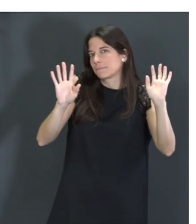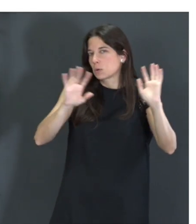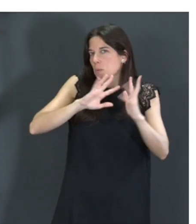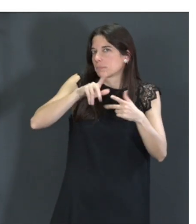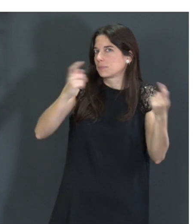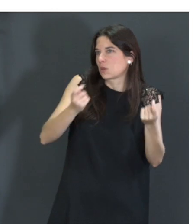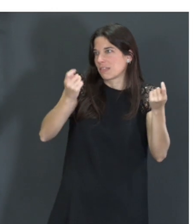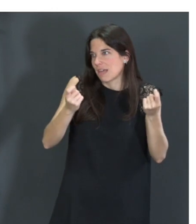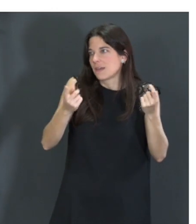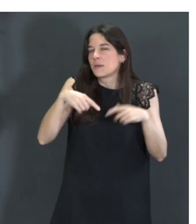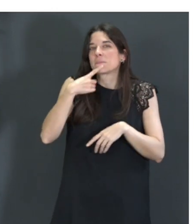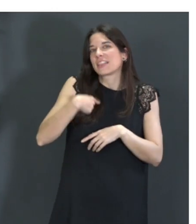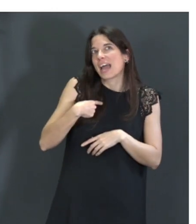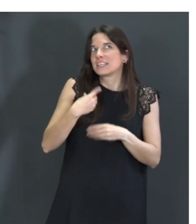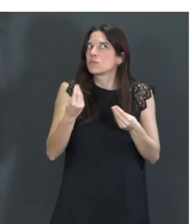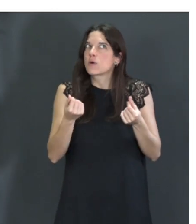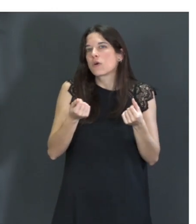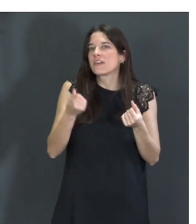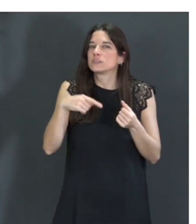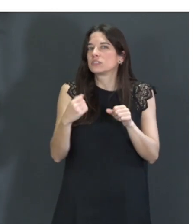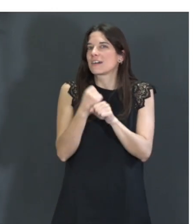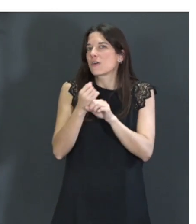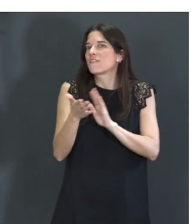de hacia dónde estáis yendo.